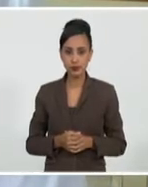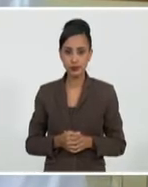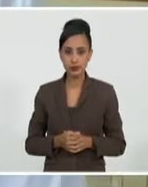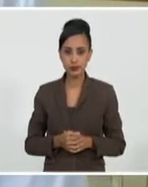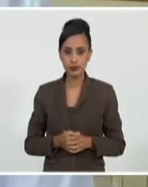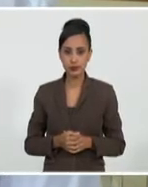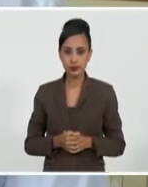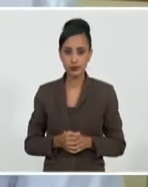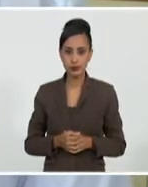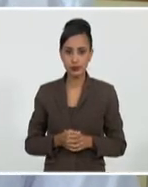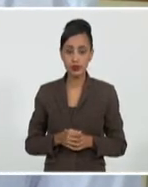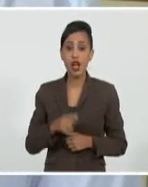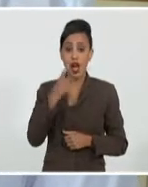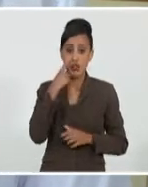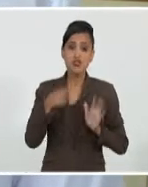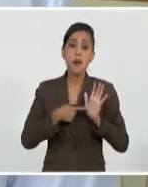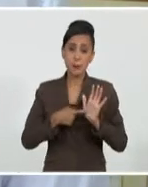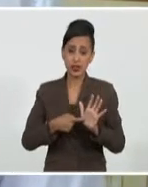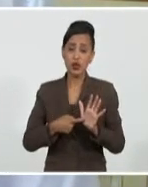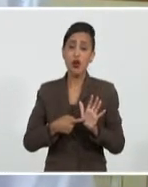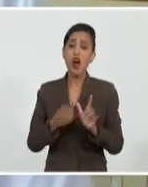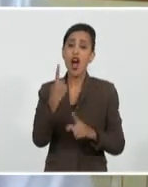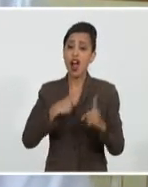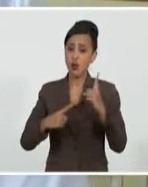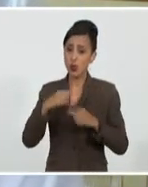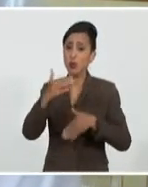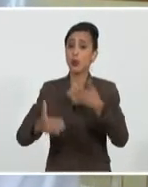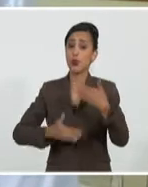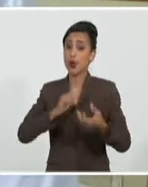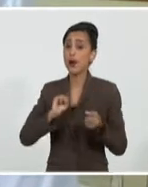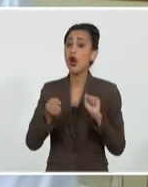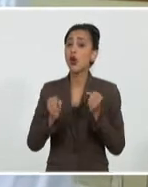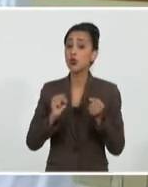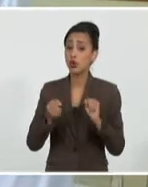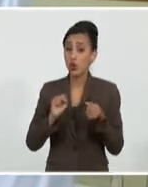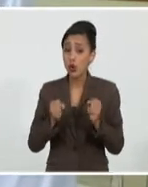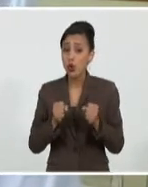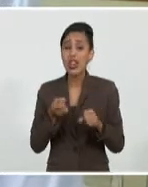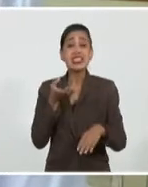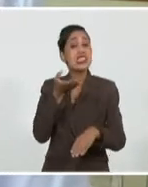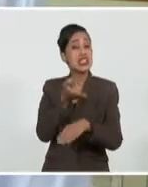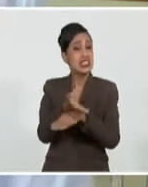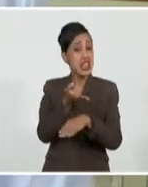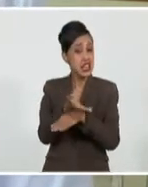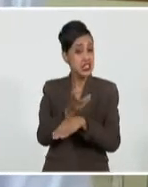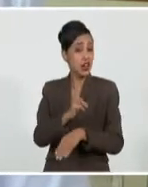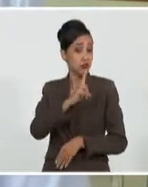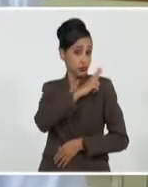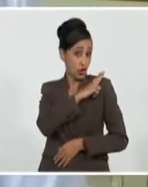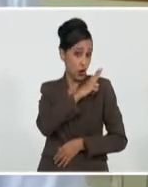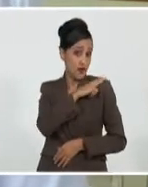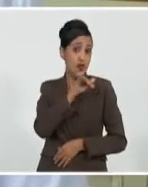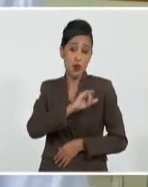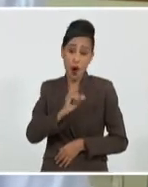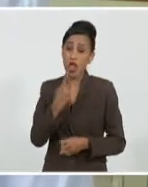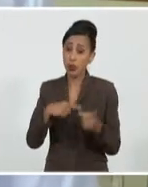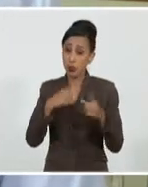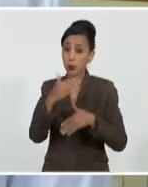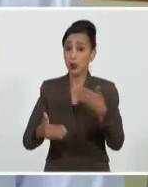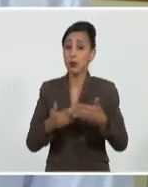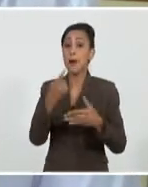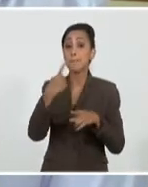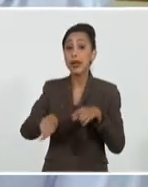ha mostrado debilidades en su actuar, en su control, en la exigencia en las administraciones, y ahora lo estamos haciendo de